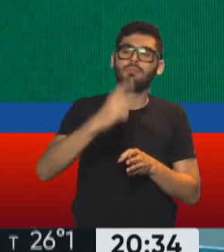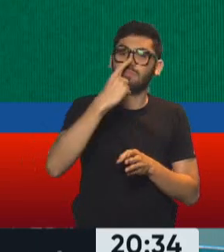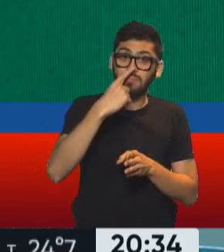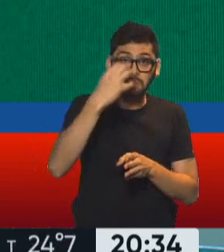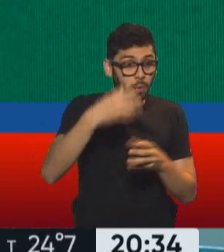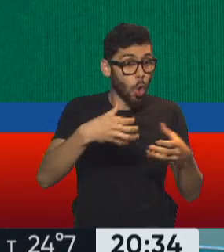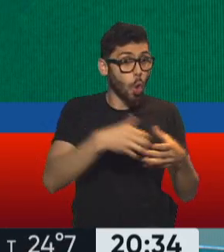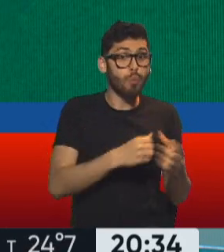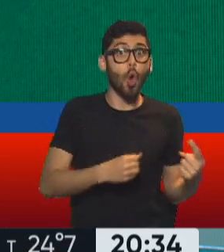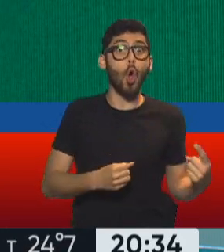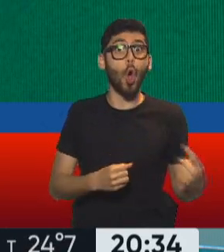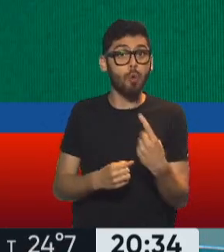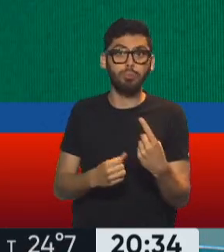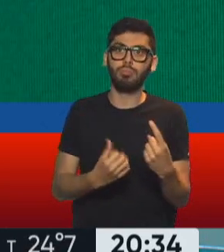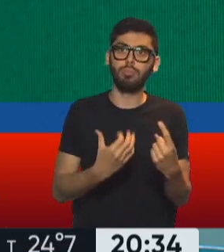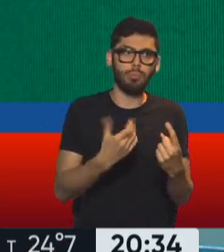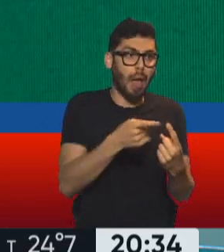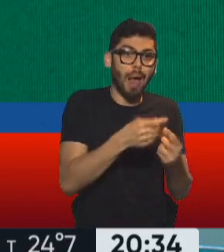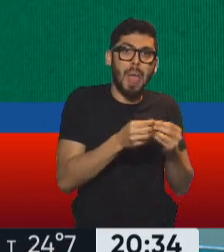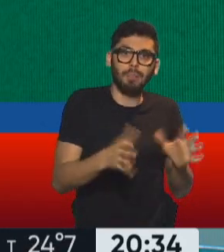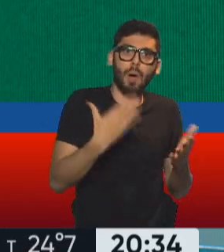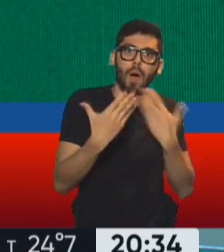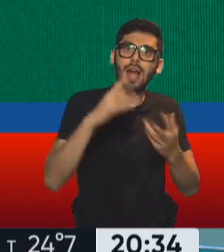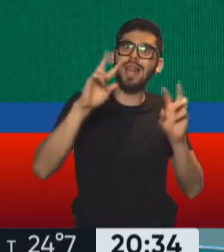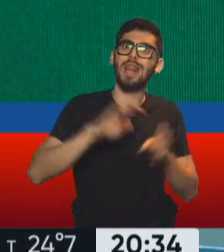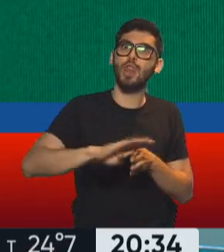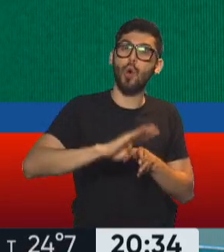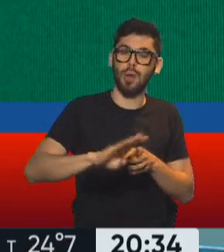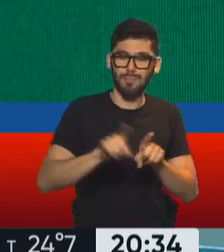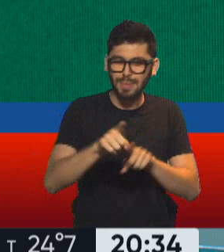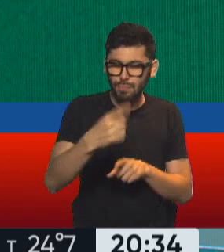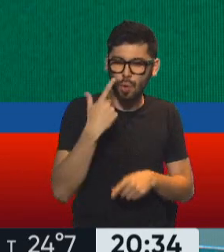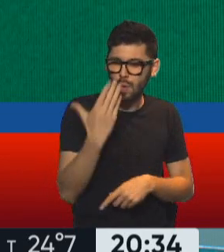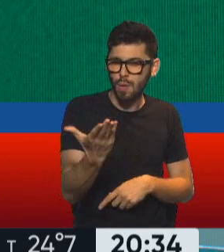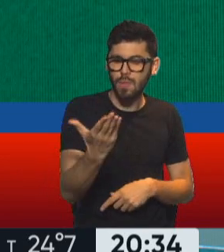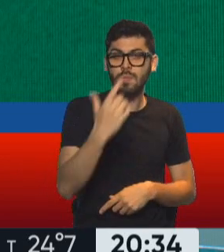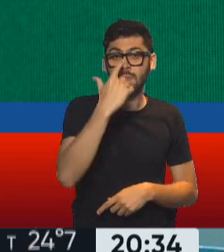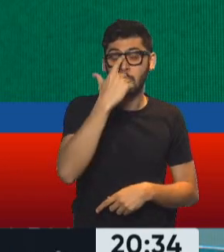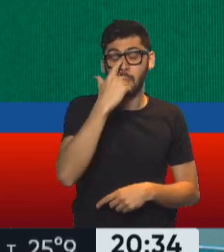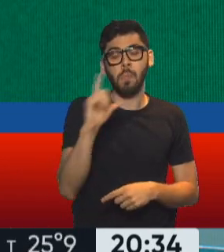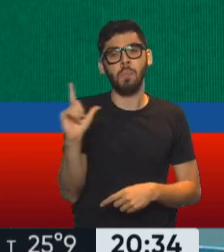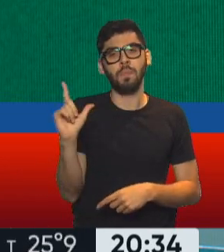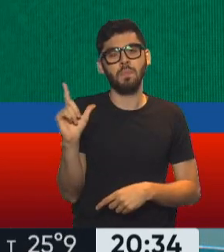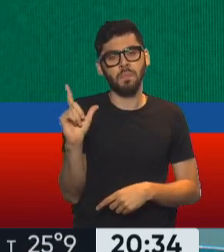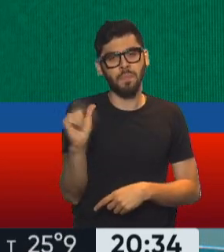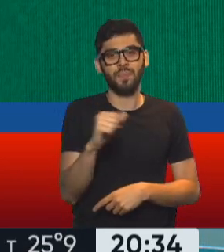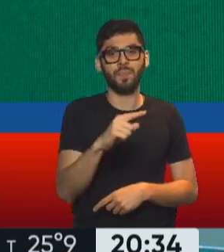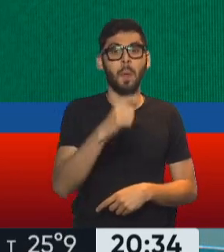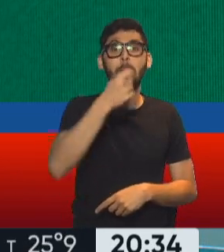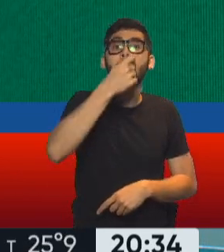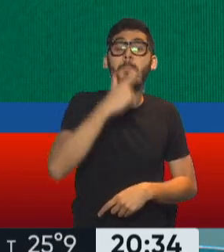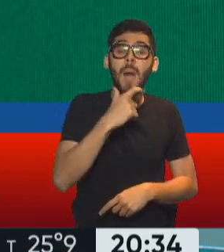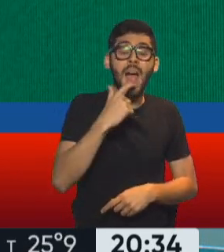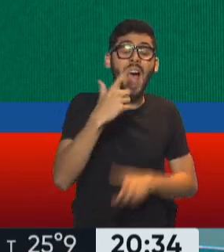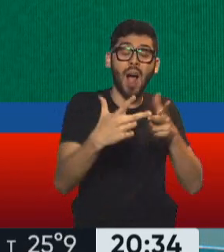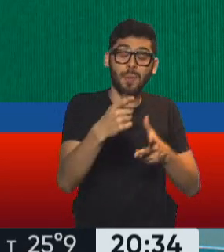la oposición al tema de la deuda con básicamente esto que veníamos escuchando recién. Es curioso, es anacrónico, diría yo, escucharlo a Mauricio Macri, eso